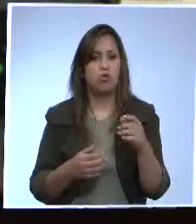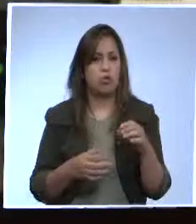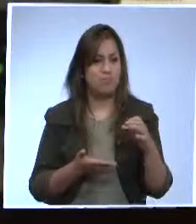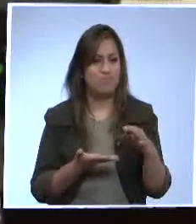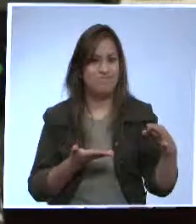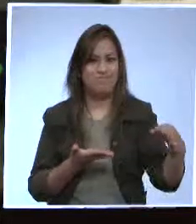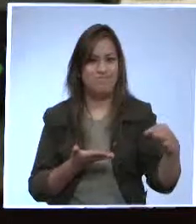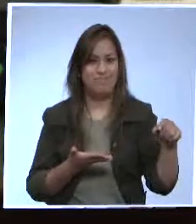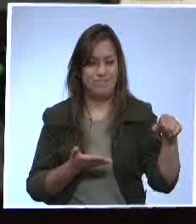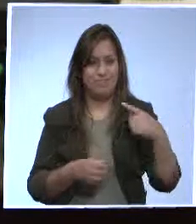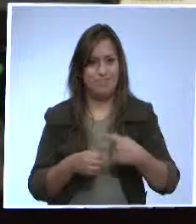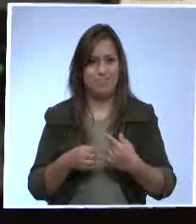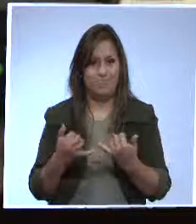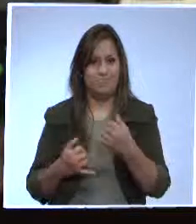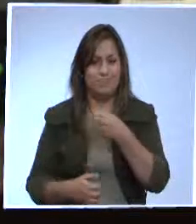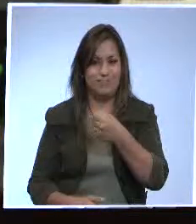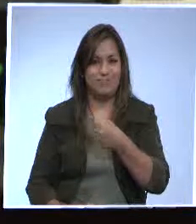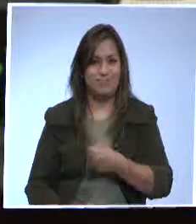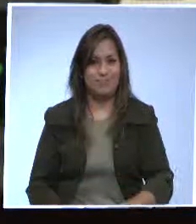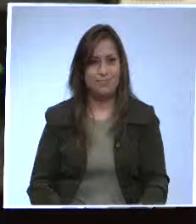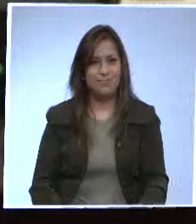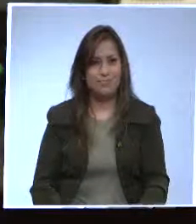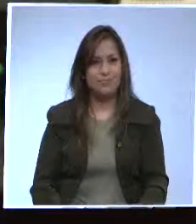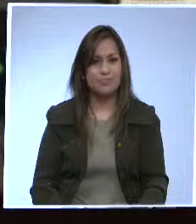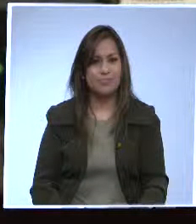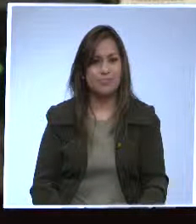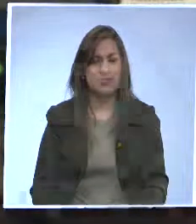consiste la vamos a conocer de inmediato